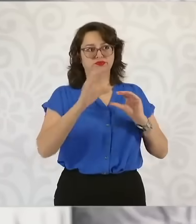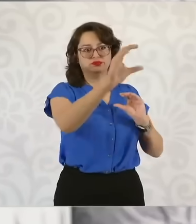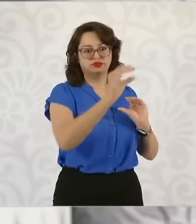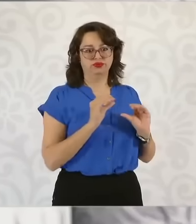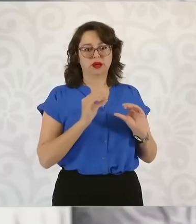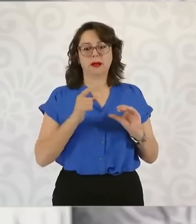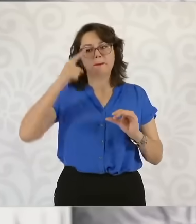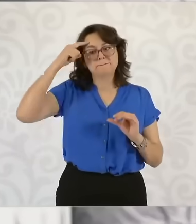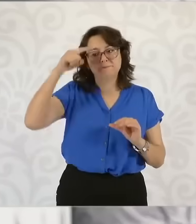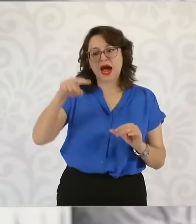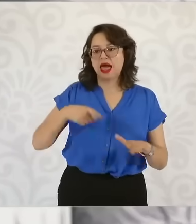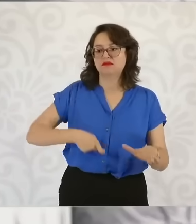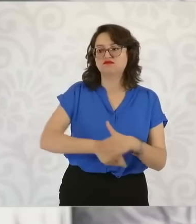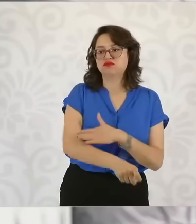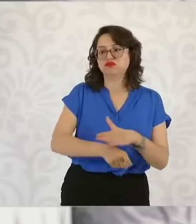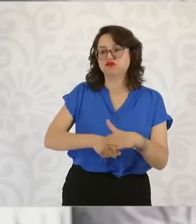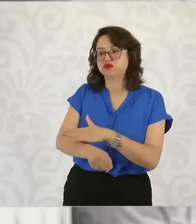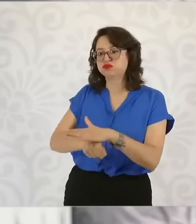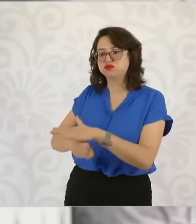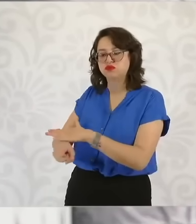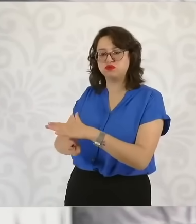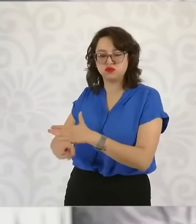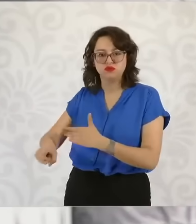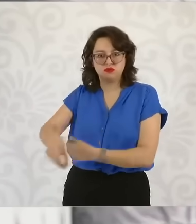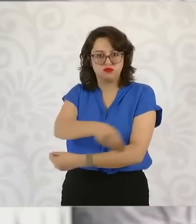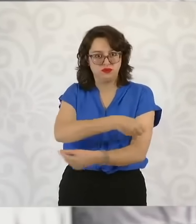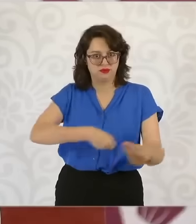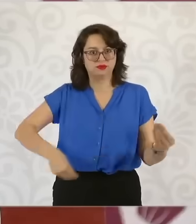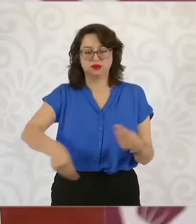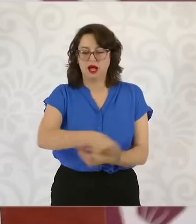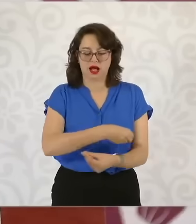habían participado en la trama corrupta.